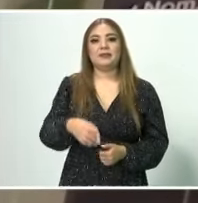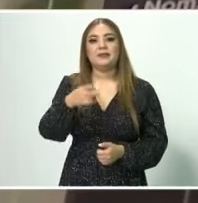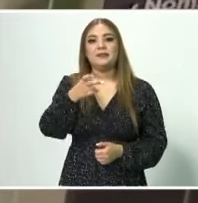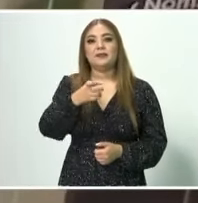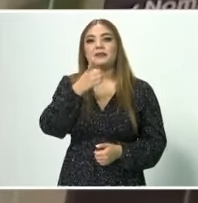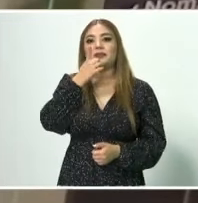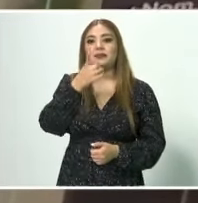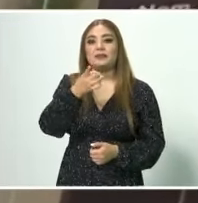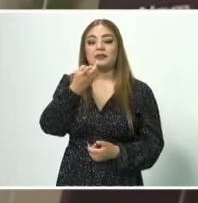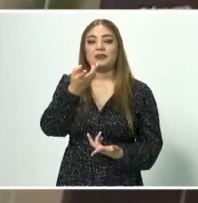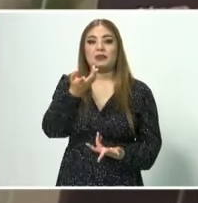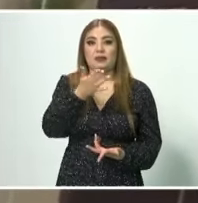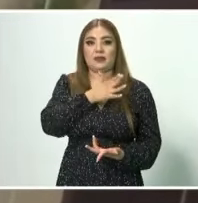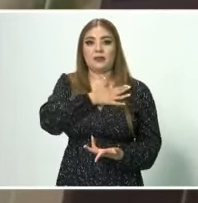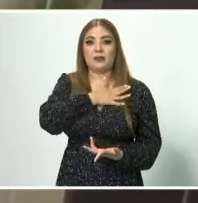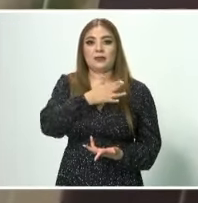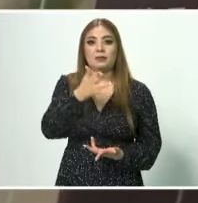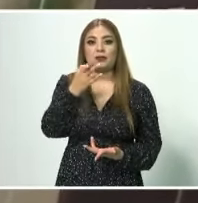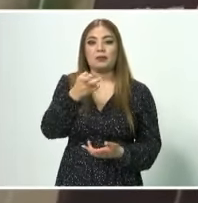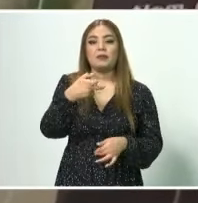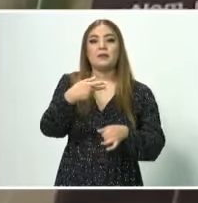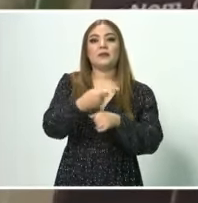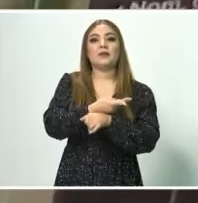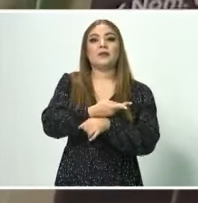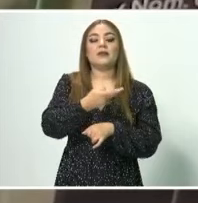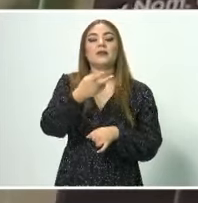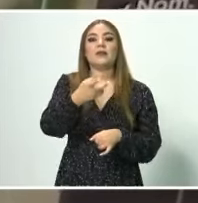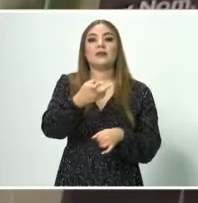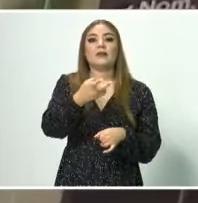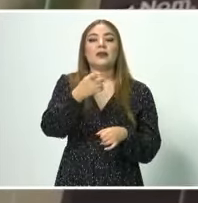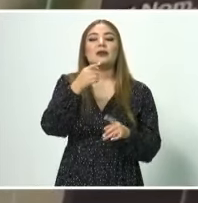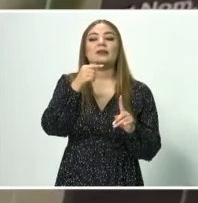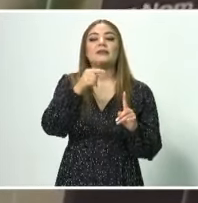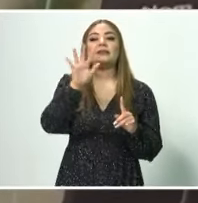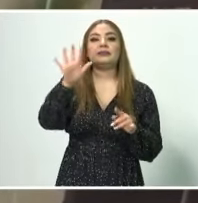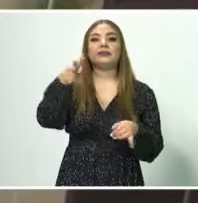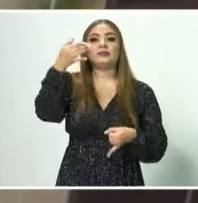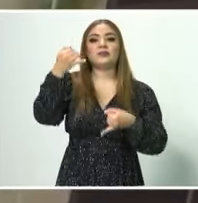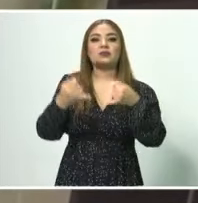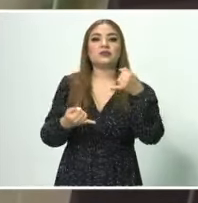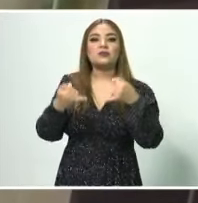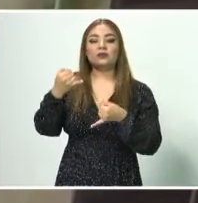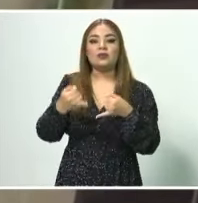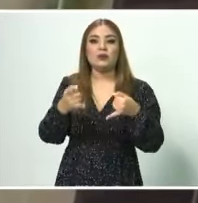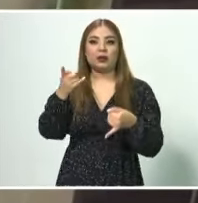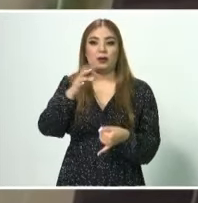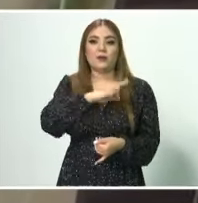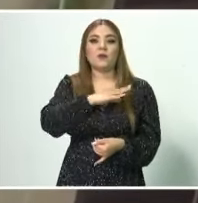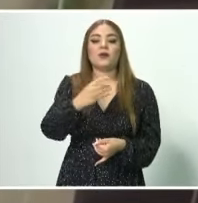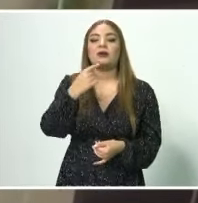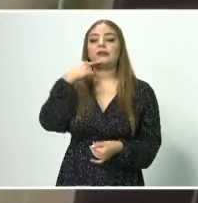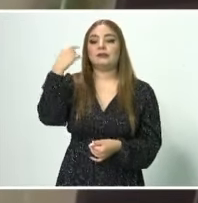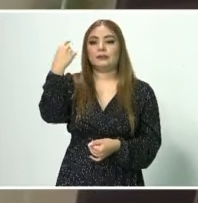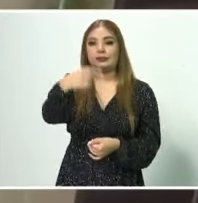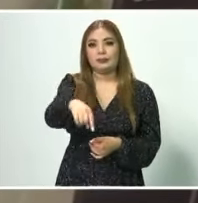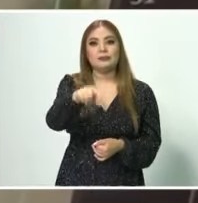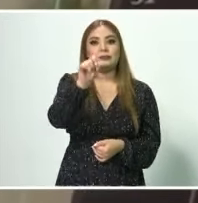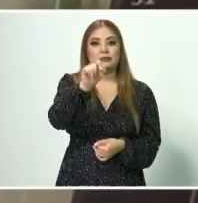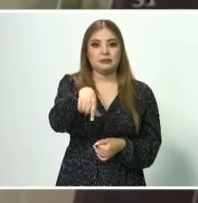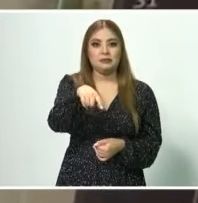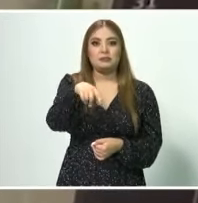Valeria que bueno pues además de la situación es justamente en el tribunal de Justicia municipal donde se puede anunciar esta y otras